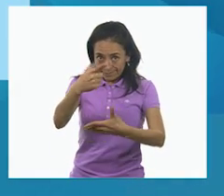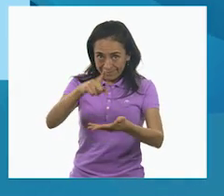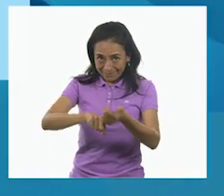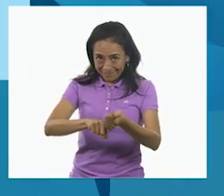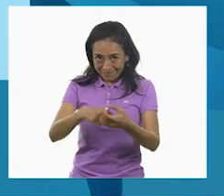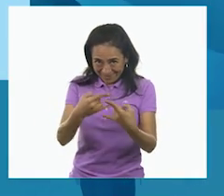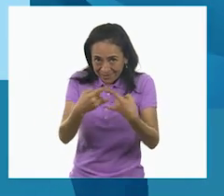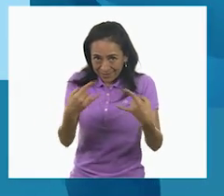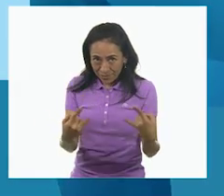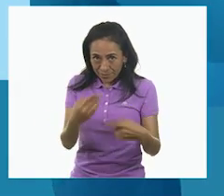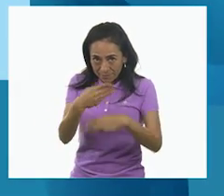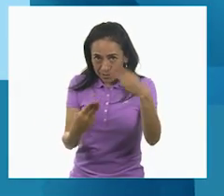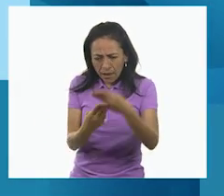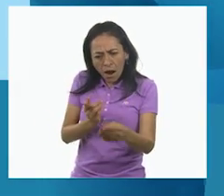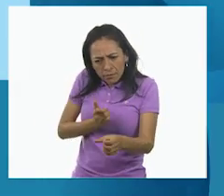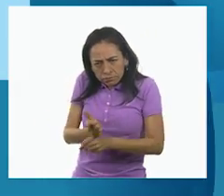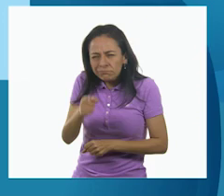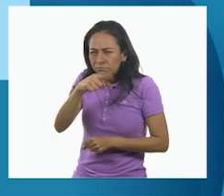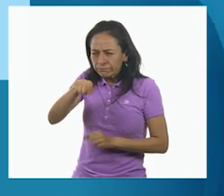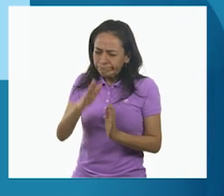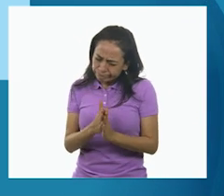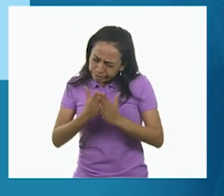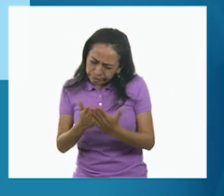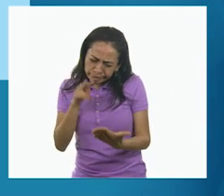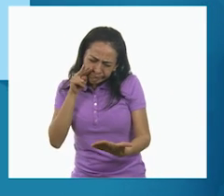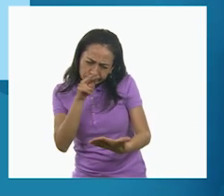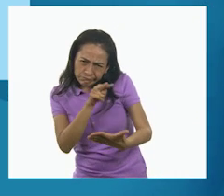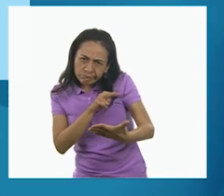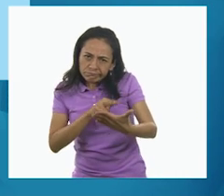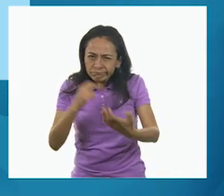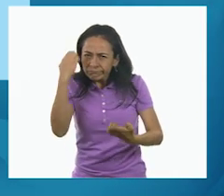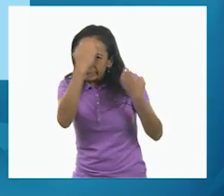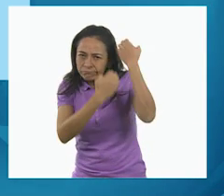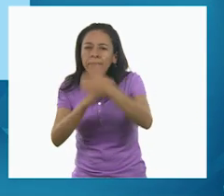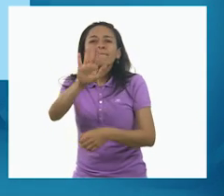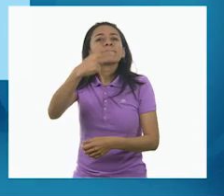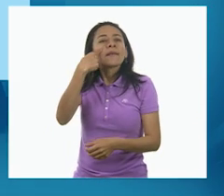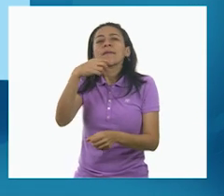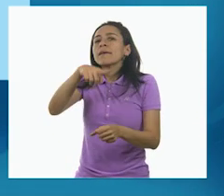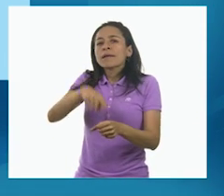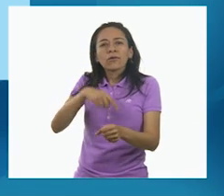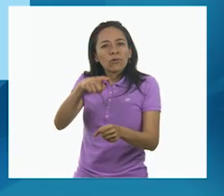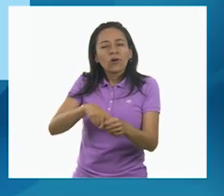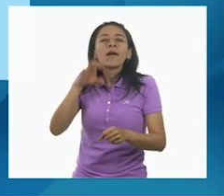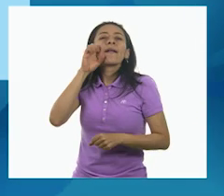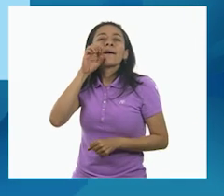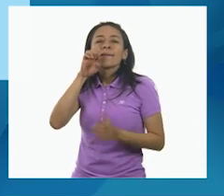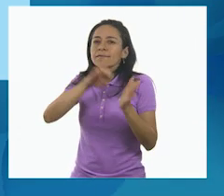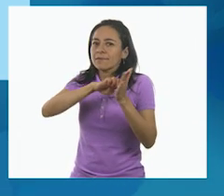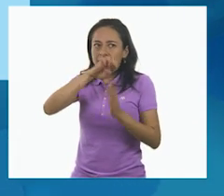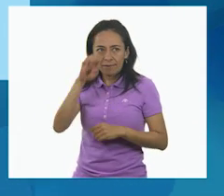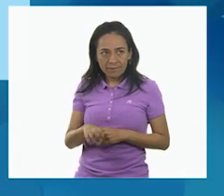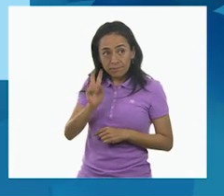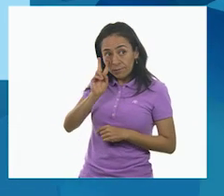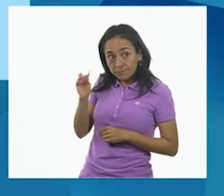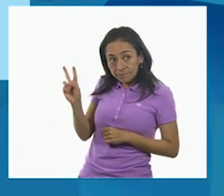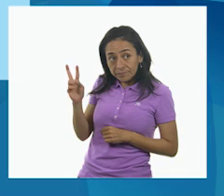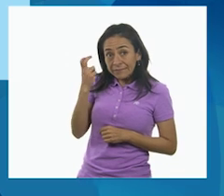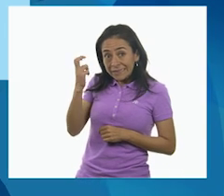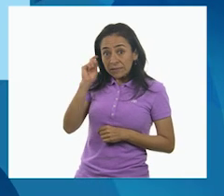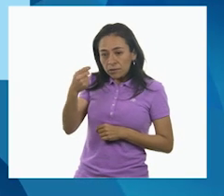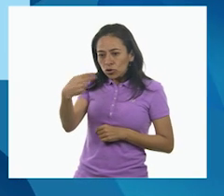poderlo analizar. Porque miren, por ejemplo, en el color naranja podemos ver lo que se